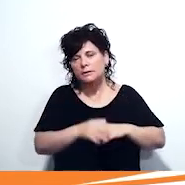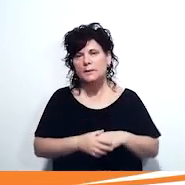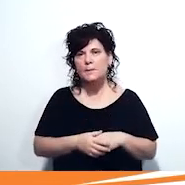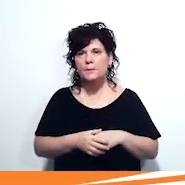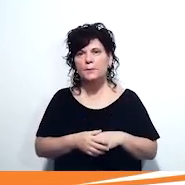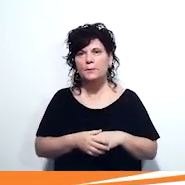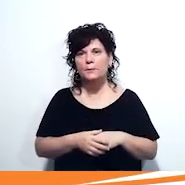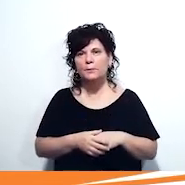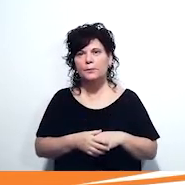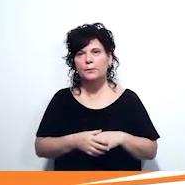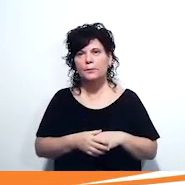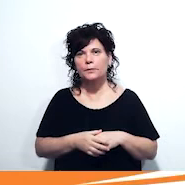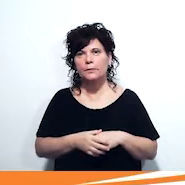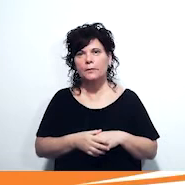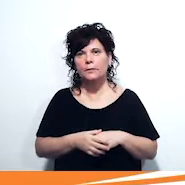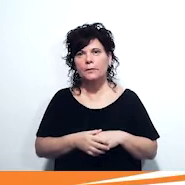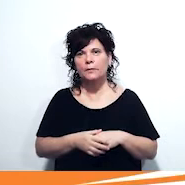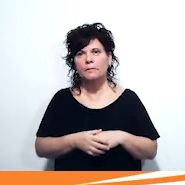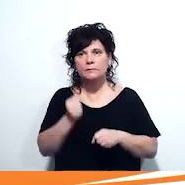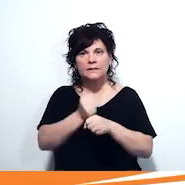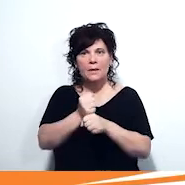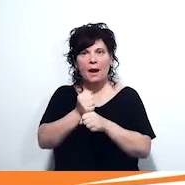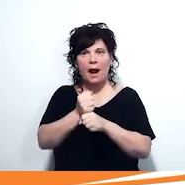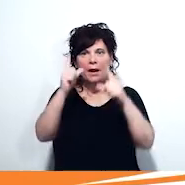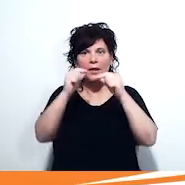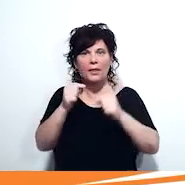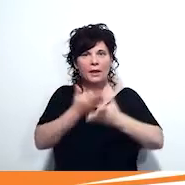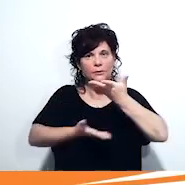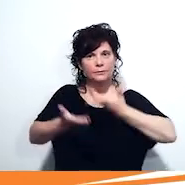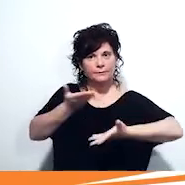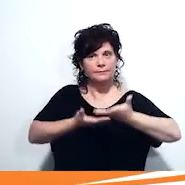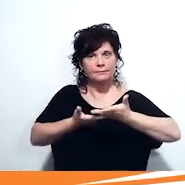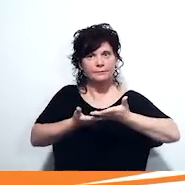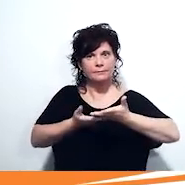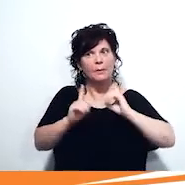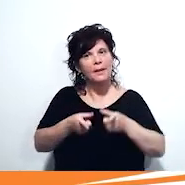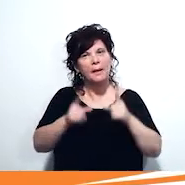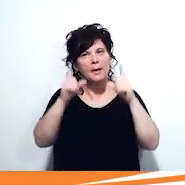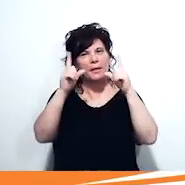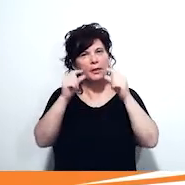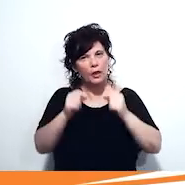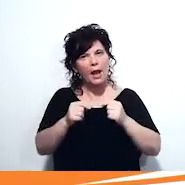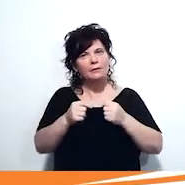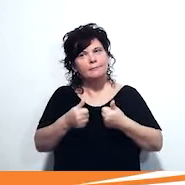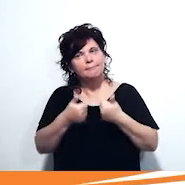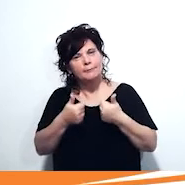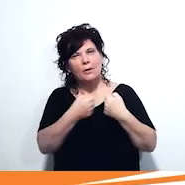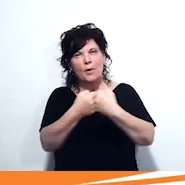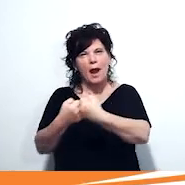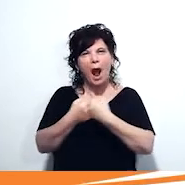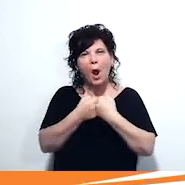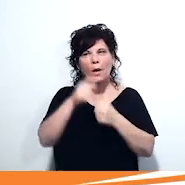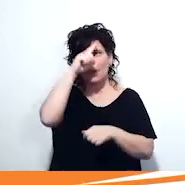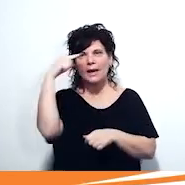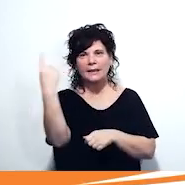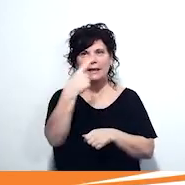para la interoperabilidad de datos, porque también los datos estaría bueno que haya un acuerdo internacional